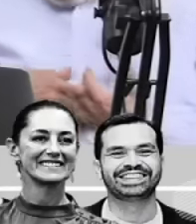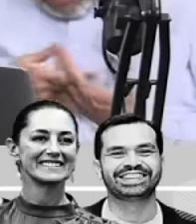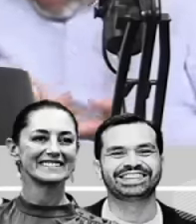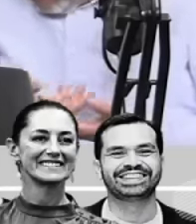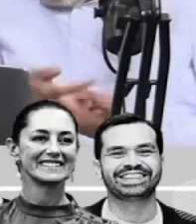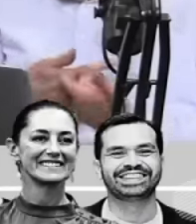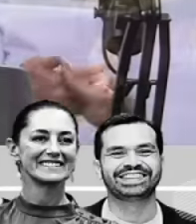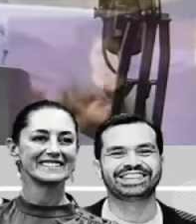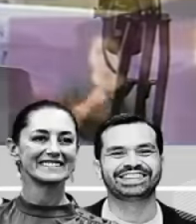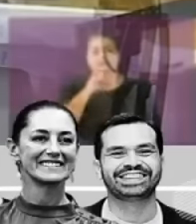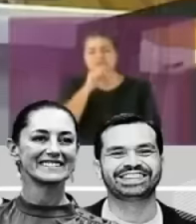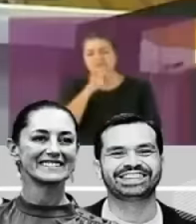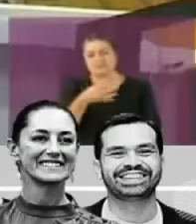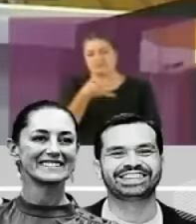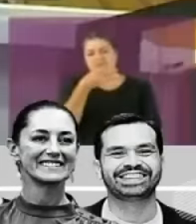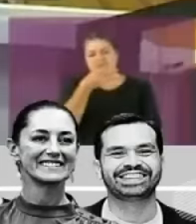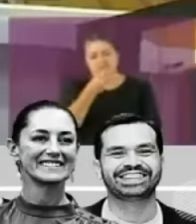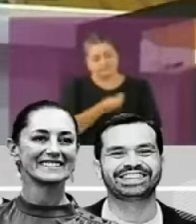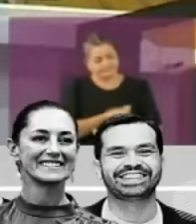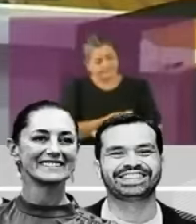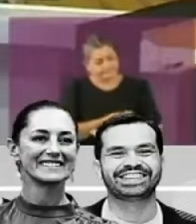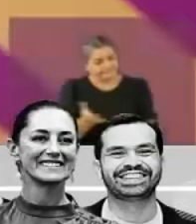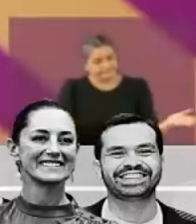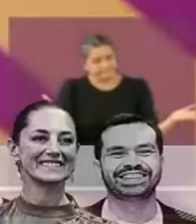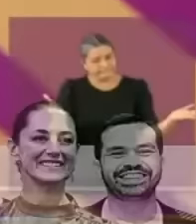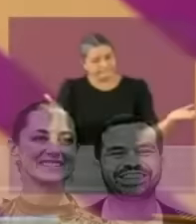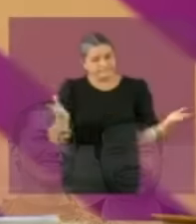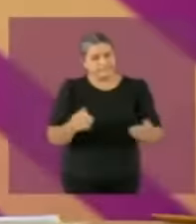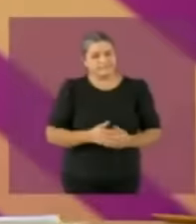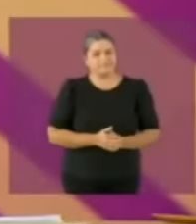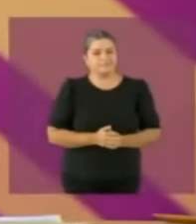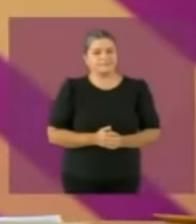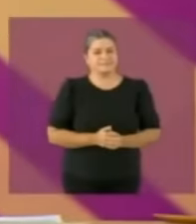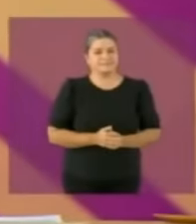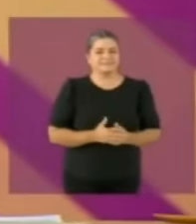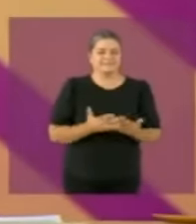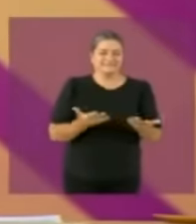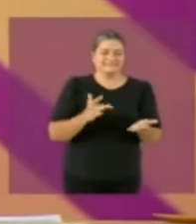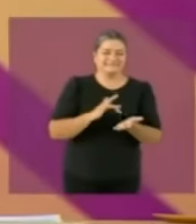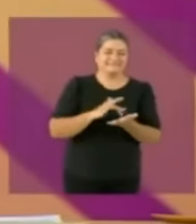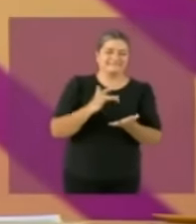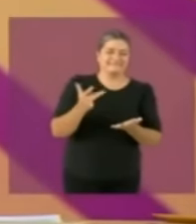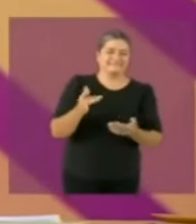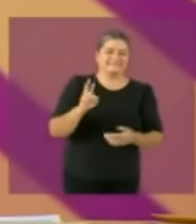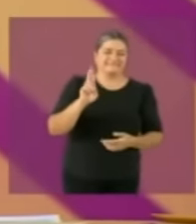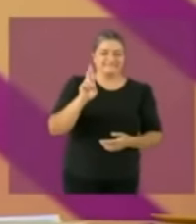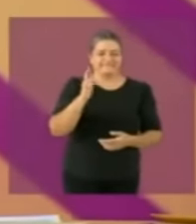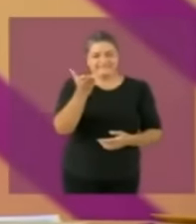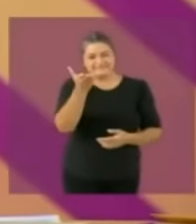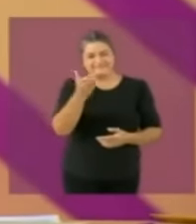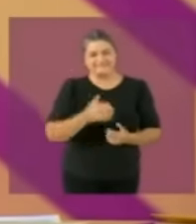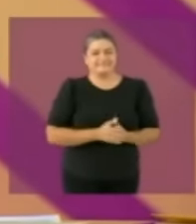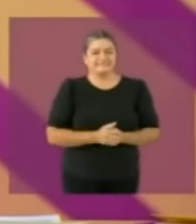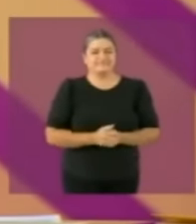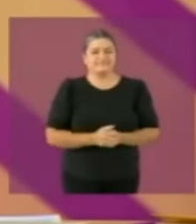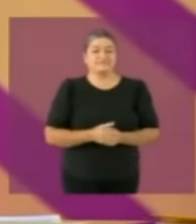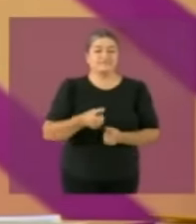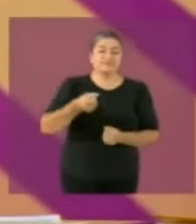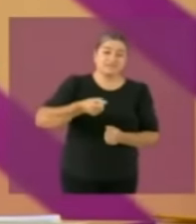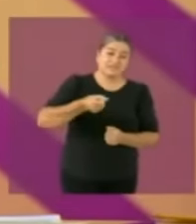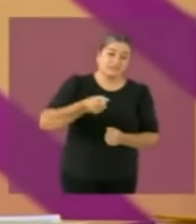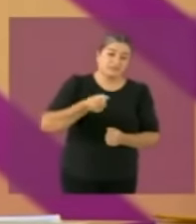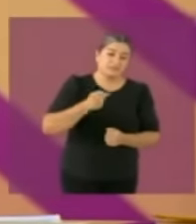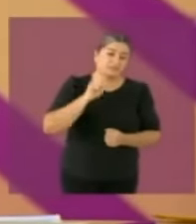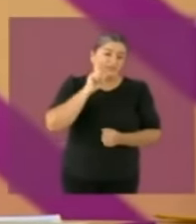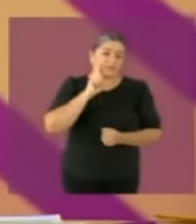o su origen indígena, porque, como lo decíamos en aquella entrevista de 1982 en el periódico